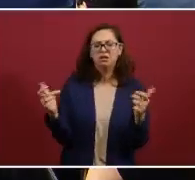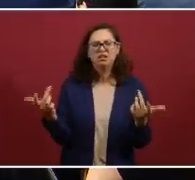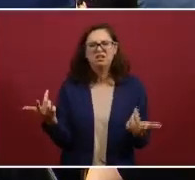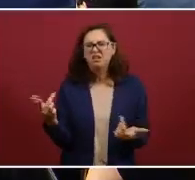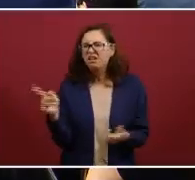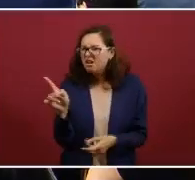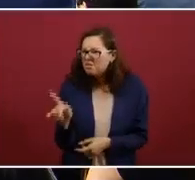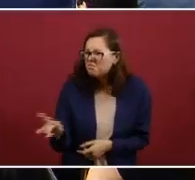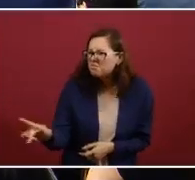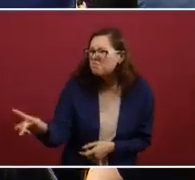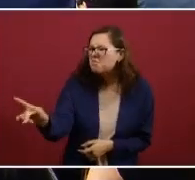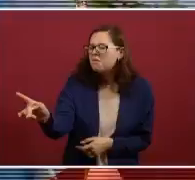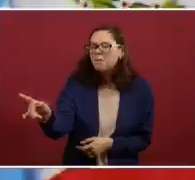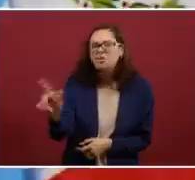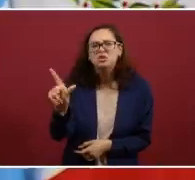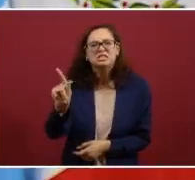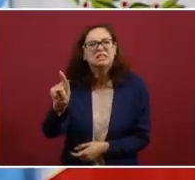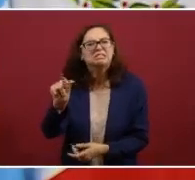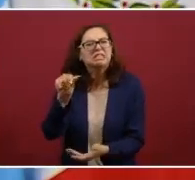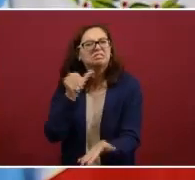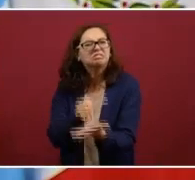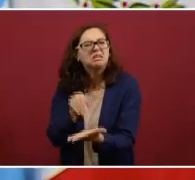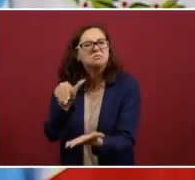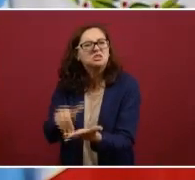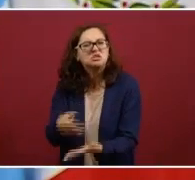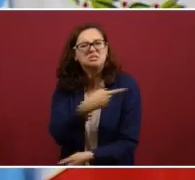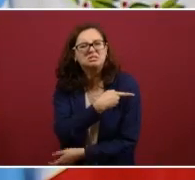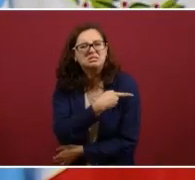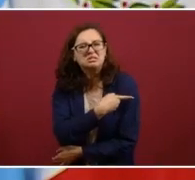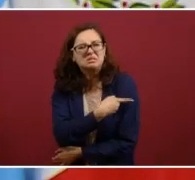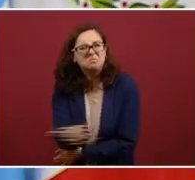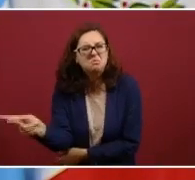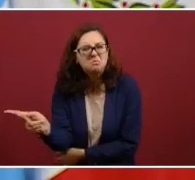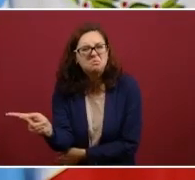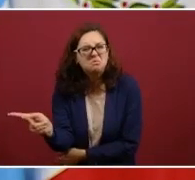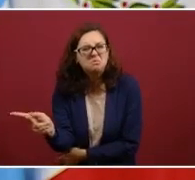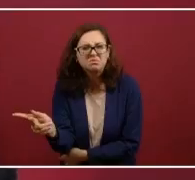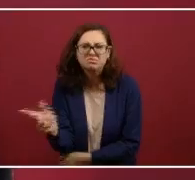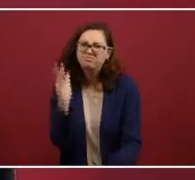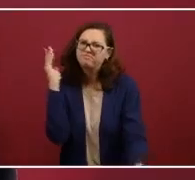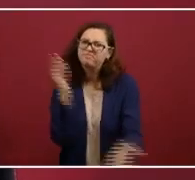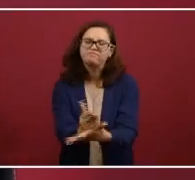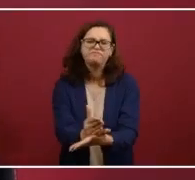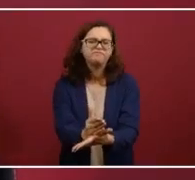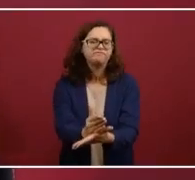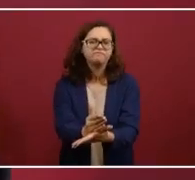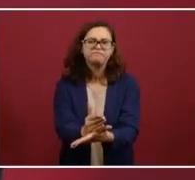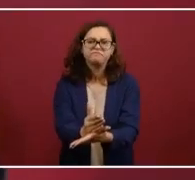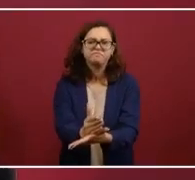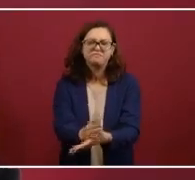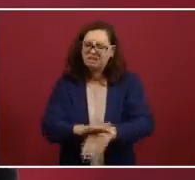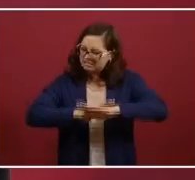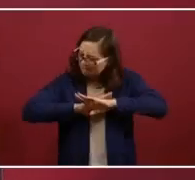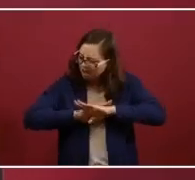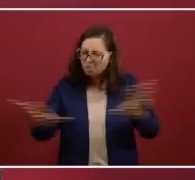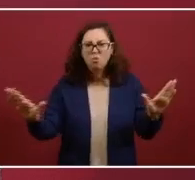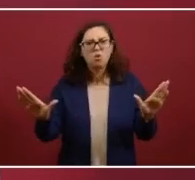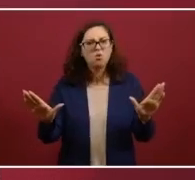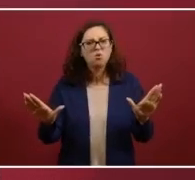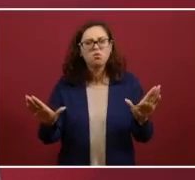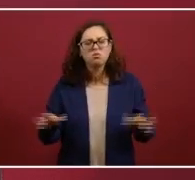con cerca de 70 millones de pobres. Eso ya no, eso se